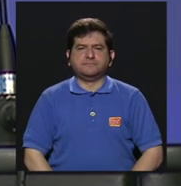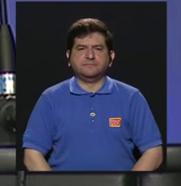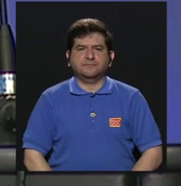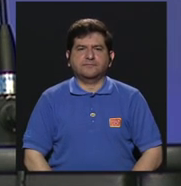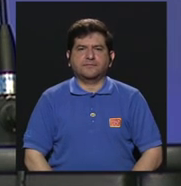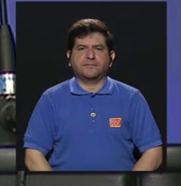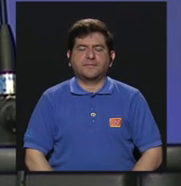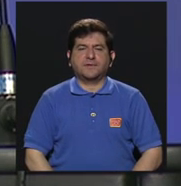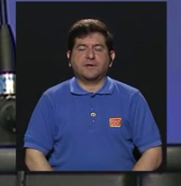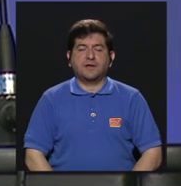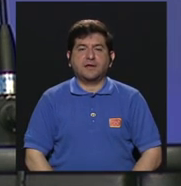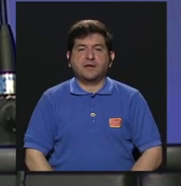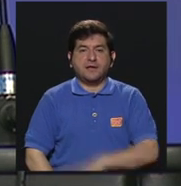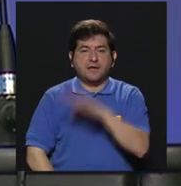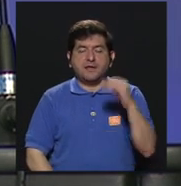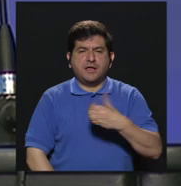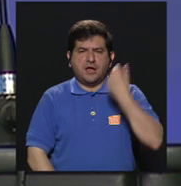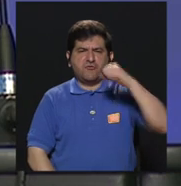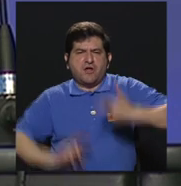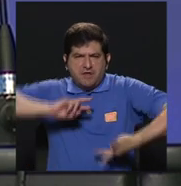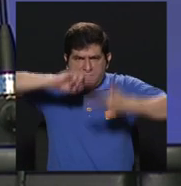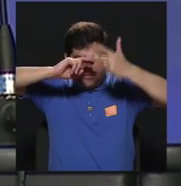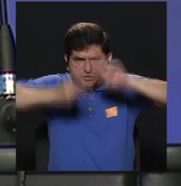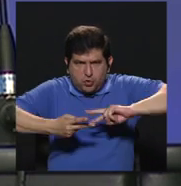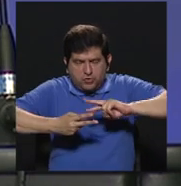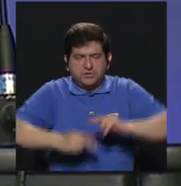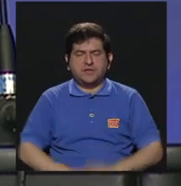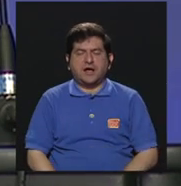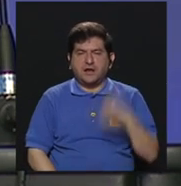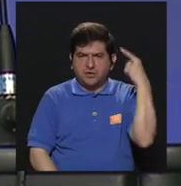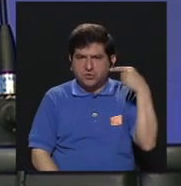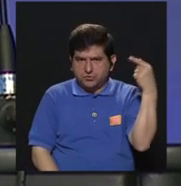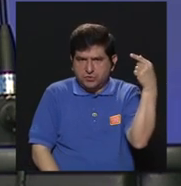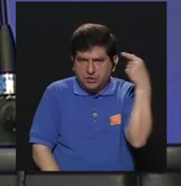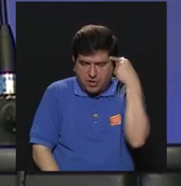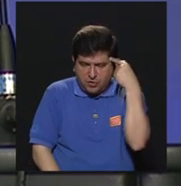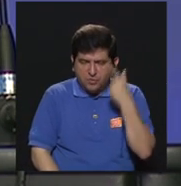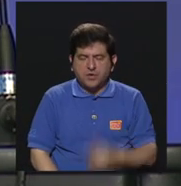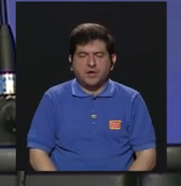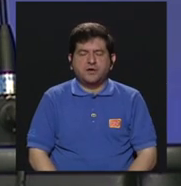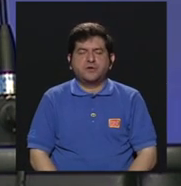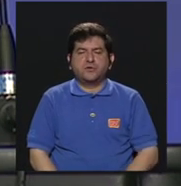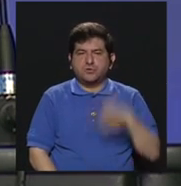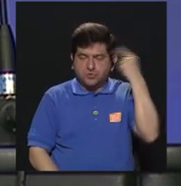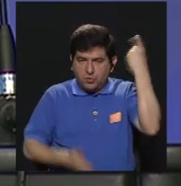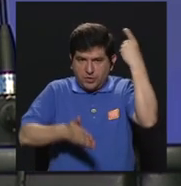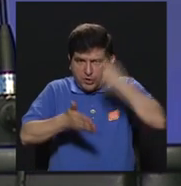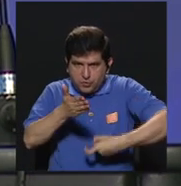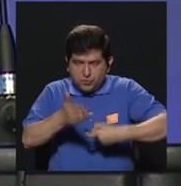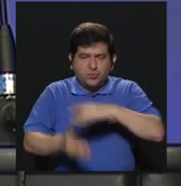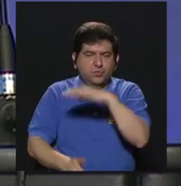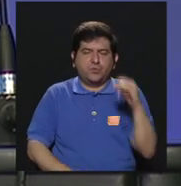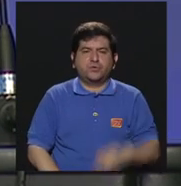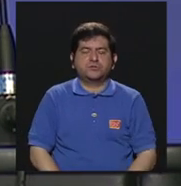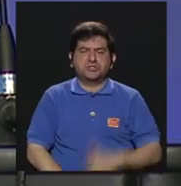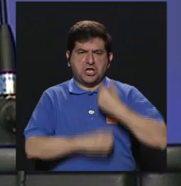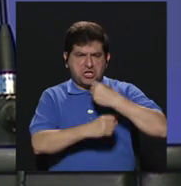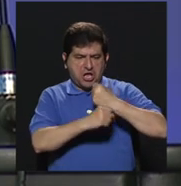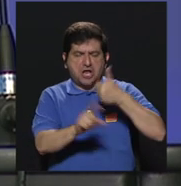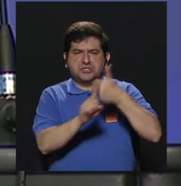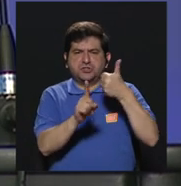y la contrainsurgencia desatada por los gobiernos, las dictaduras y los